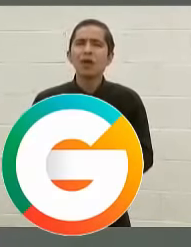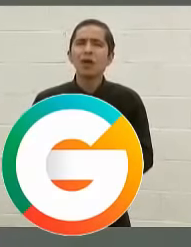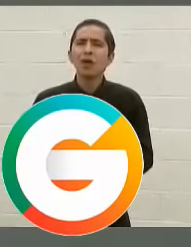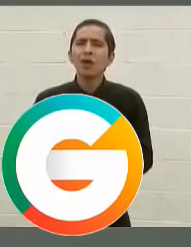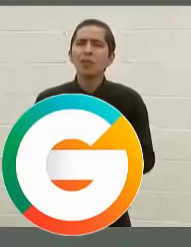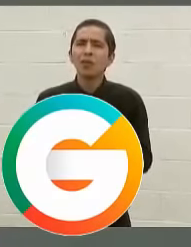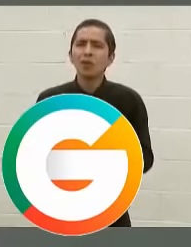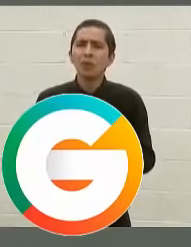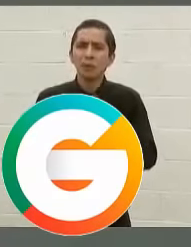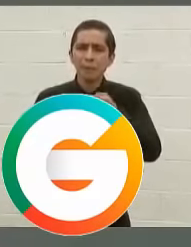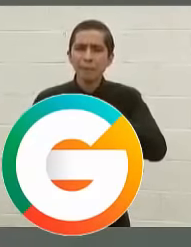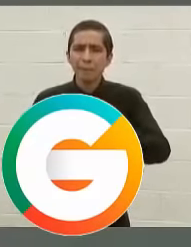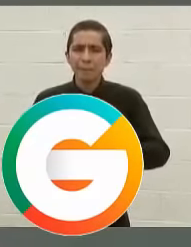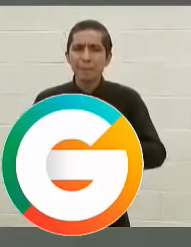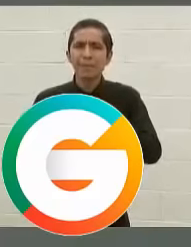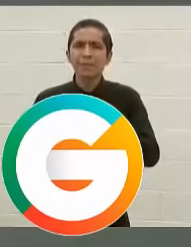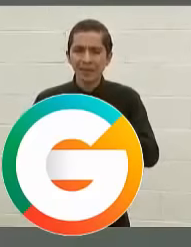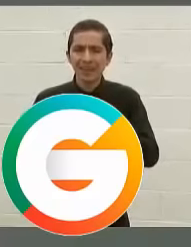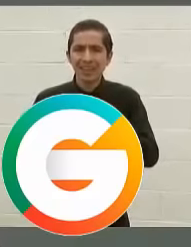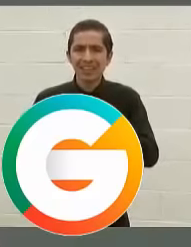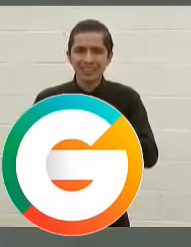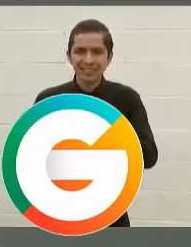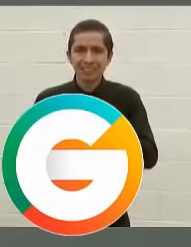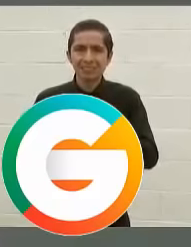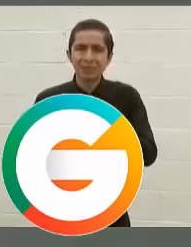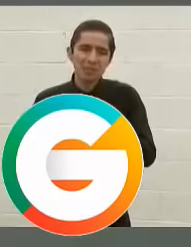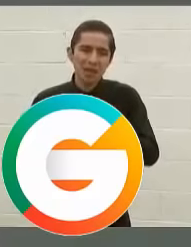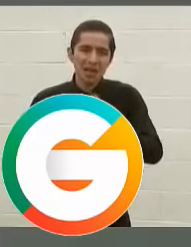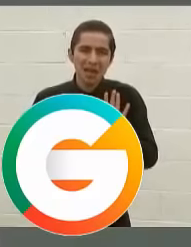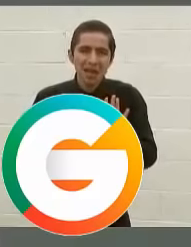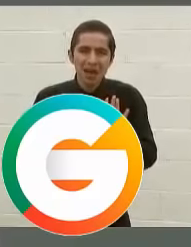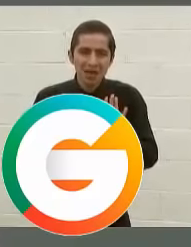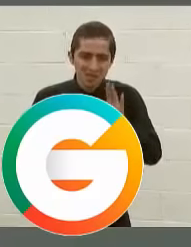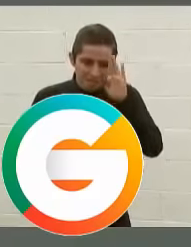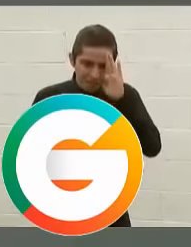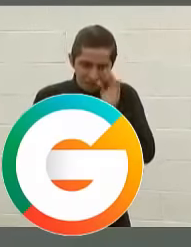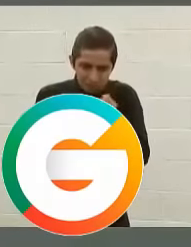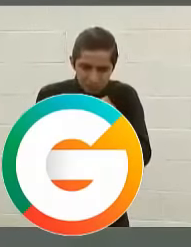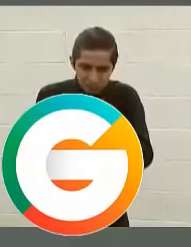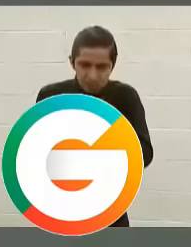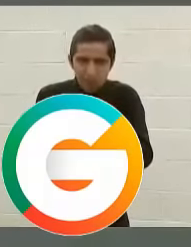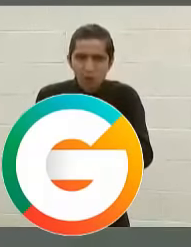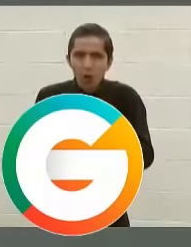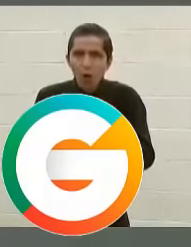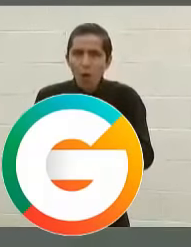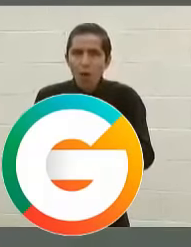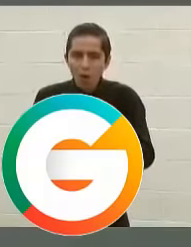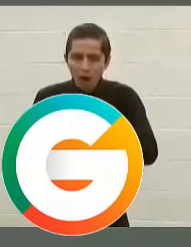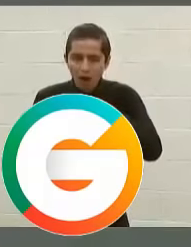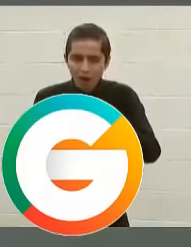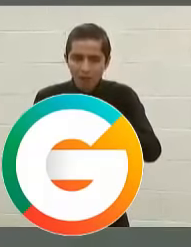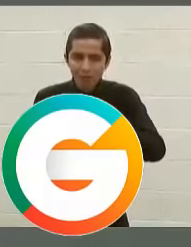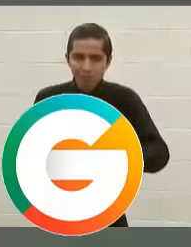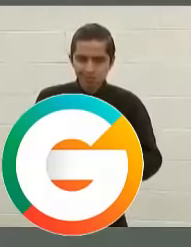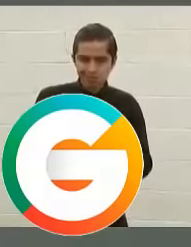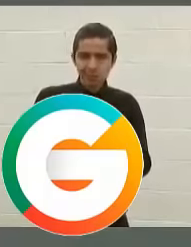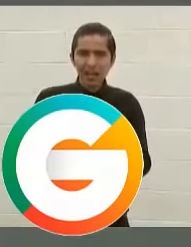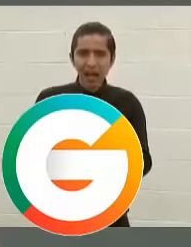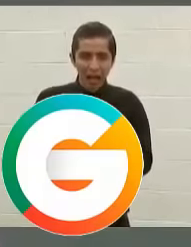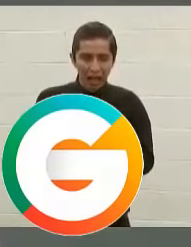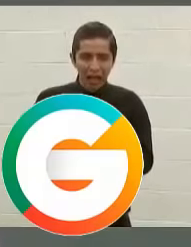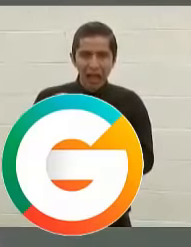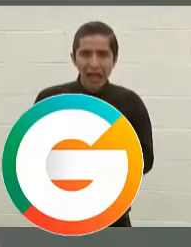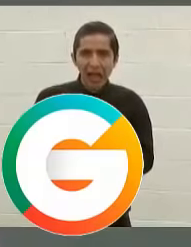primera y elemental hipótesis, detrás de este atentado se encuentra